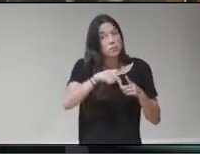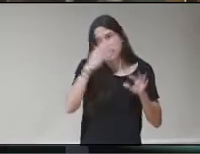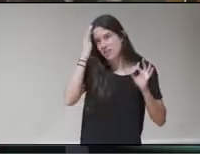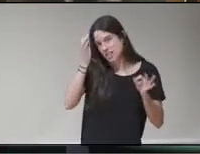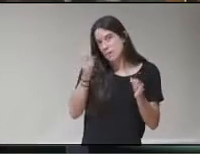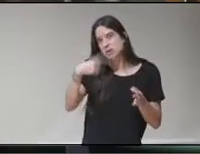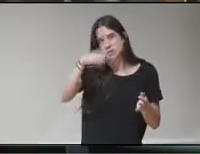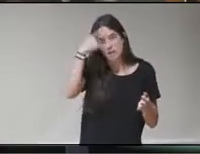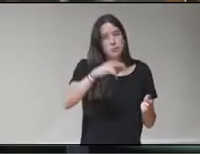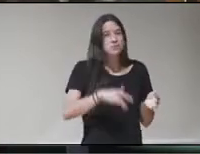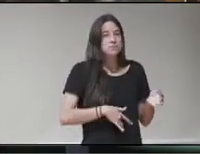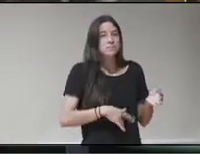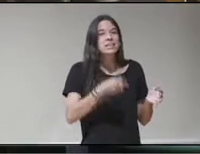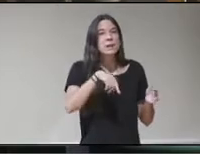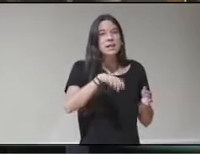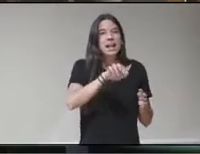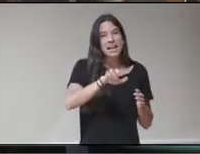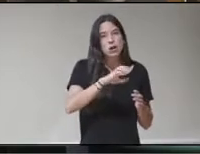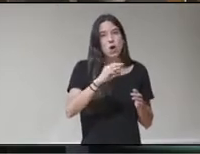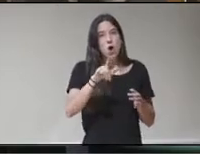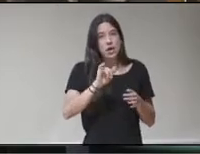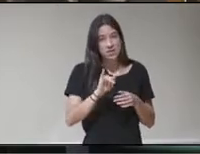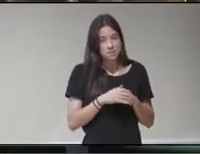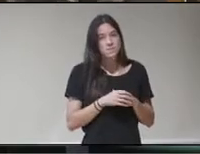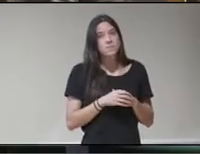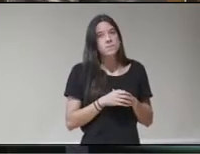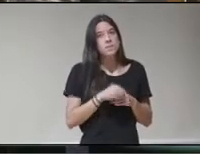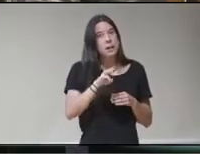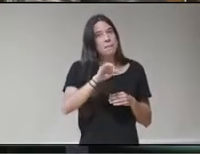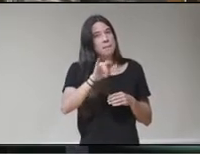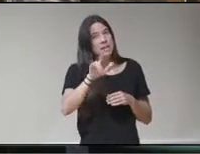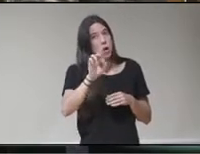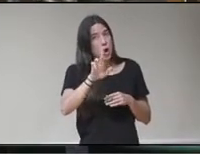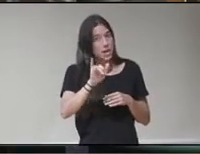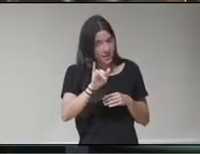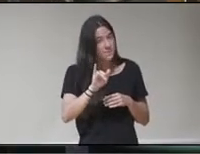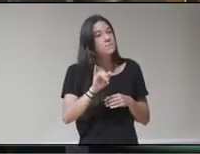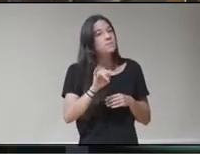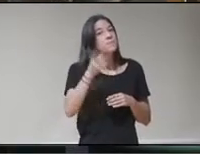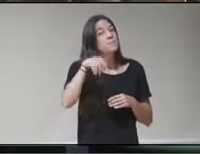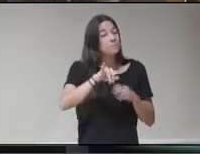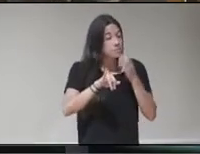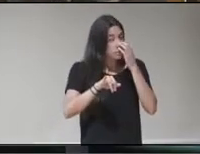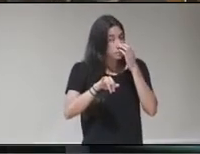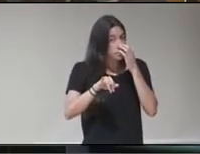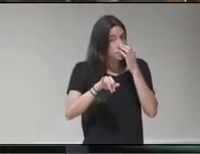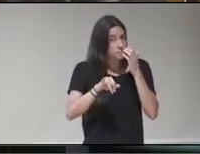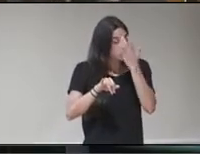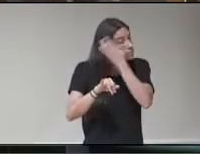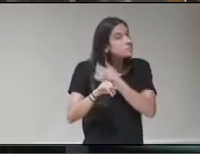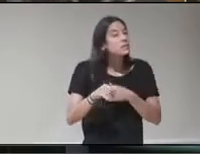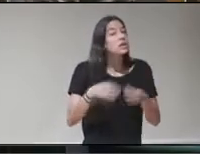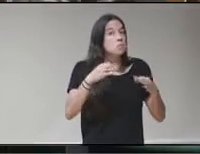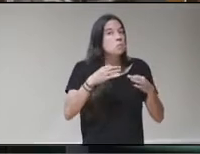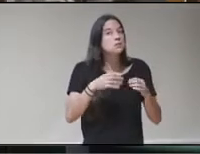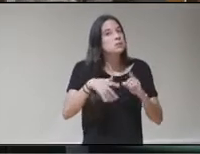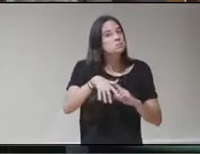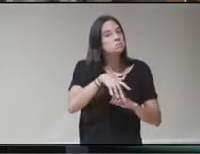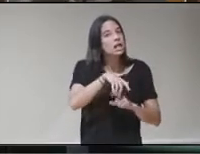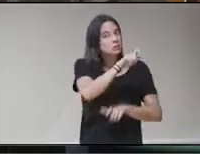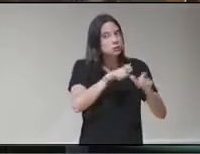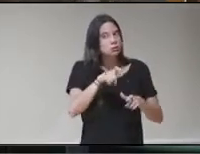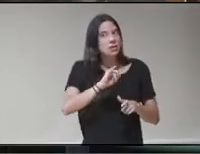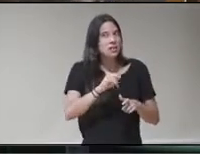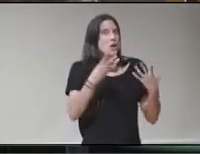el estómago vive Helicobacter pylori, que va a estar presente en nuestro ambiente en aproximadamente el 40% de las